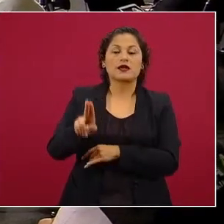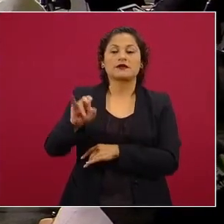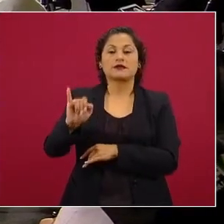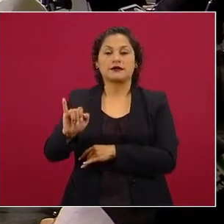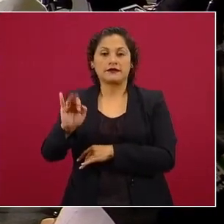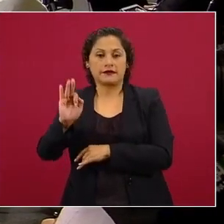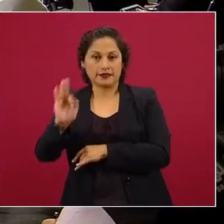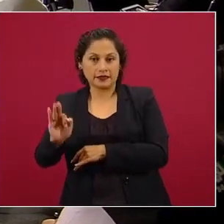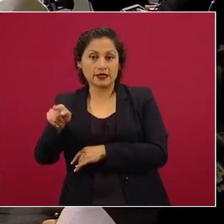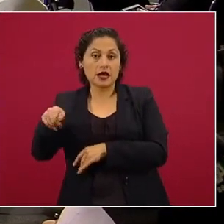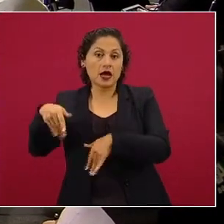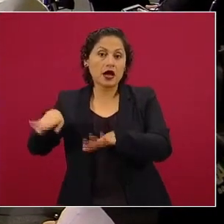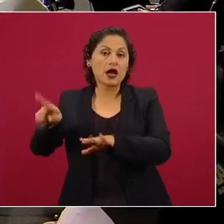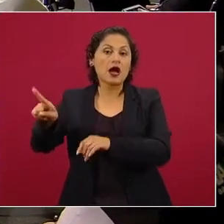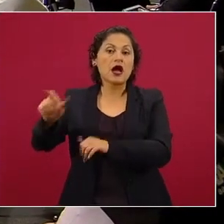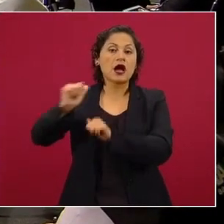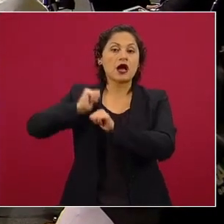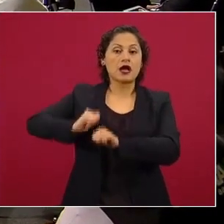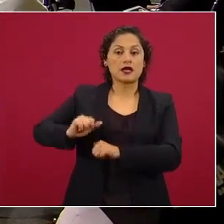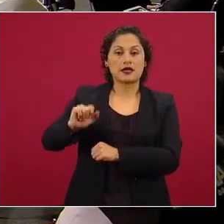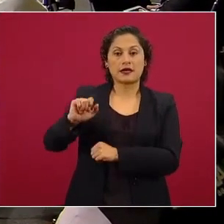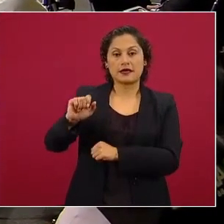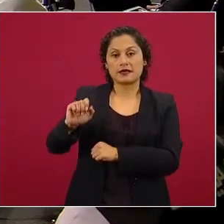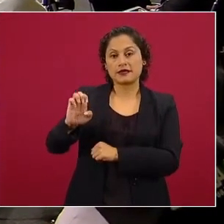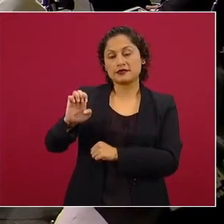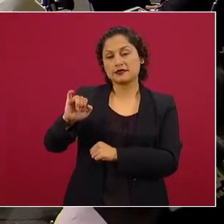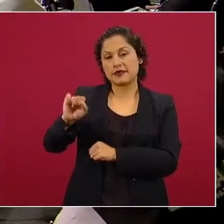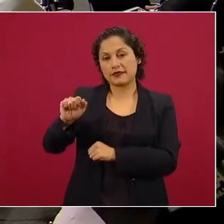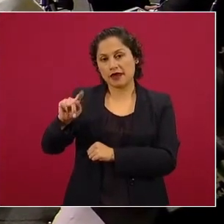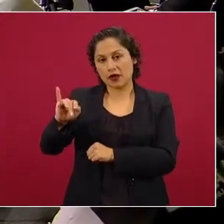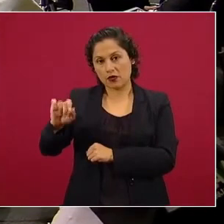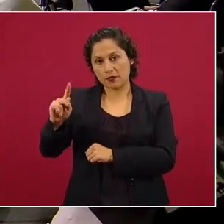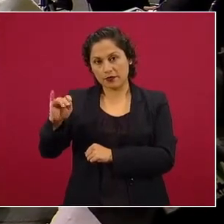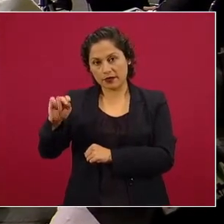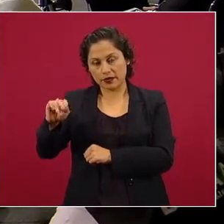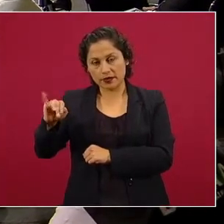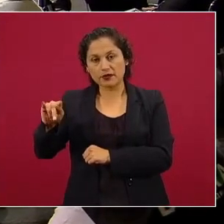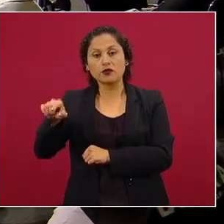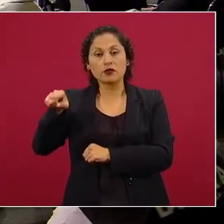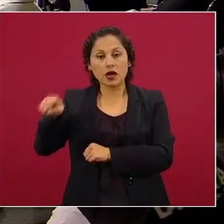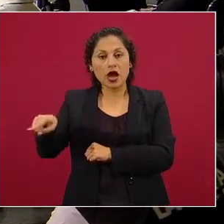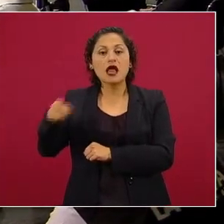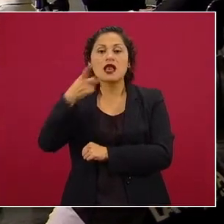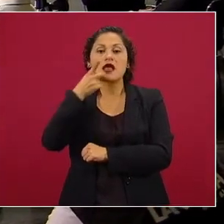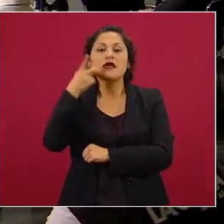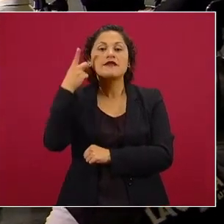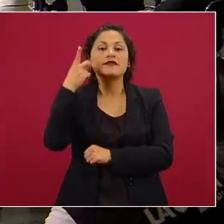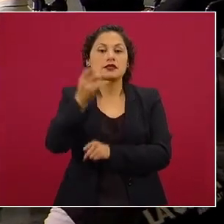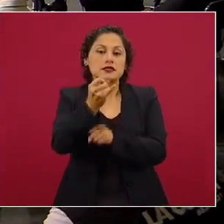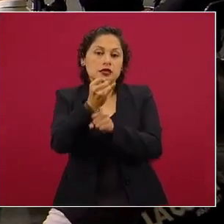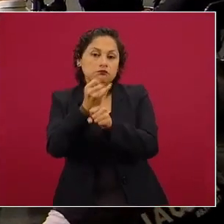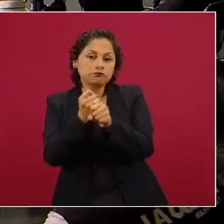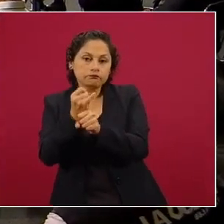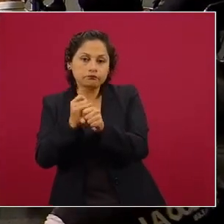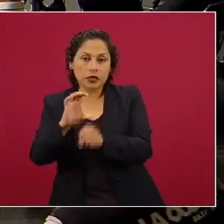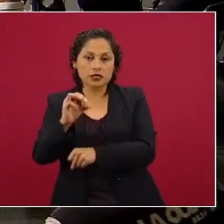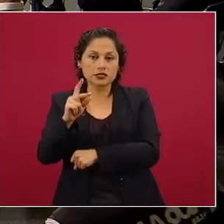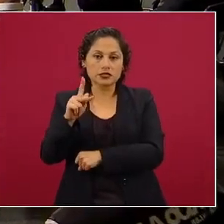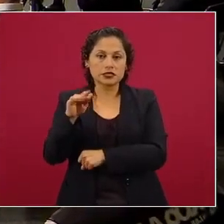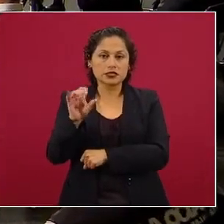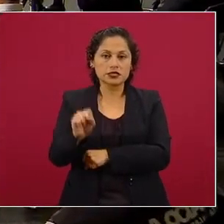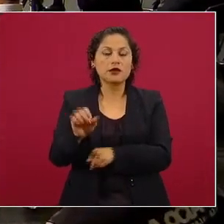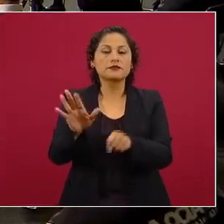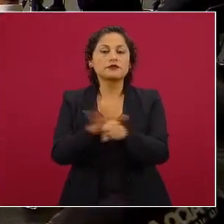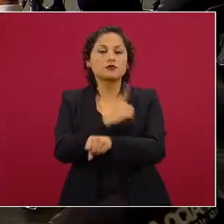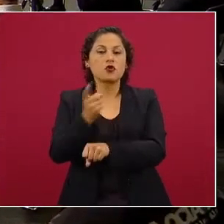Nieto, titular de la dependencia, existe una investigación contra Romero de Champs por la existencia de empresas fachada